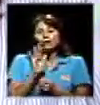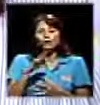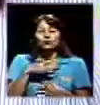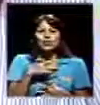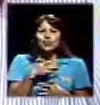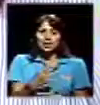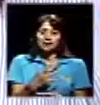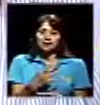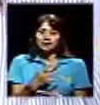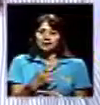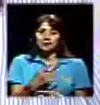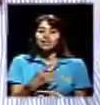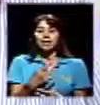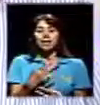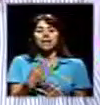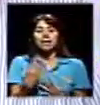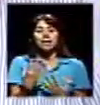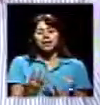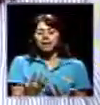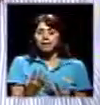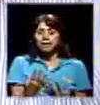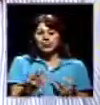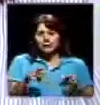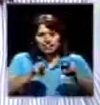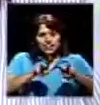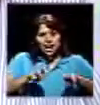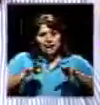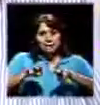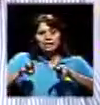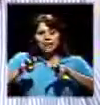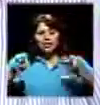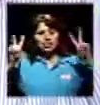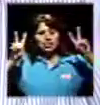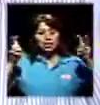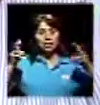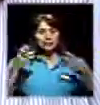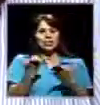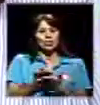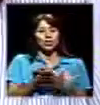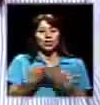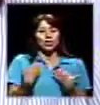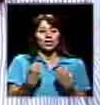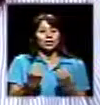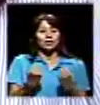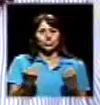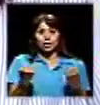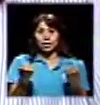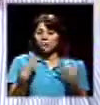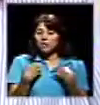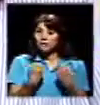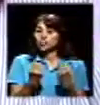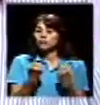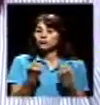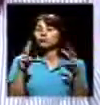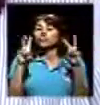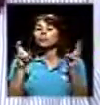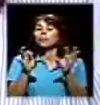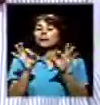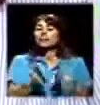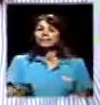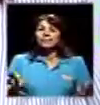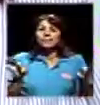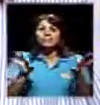profundo que la doctora tenía en que se analizaran temas de economía de la salud, que la salud era un tema fundamental, que no eran